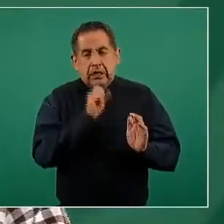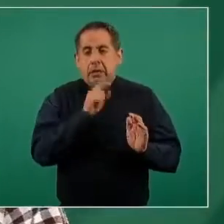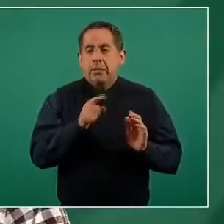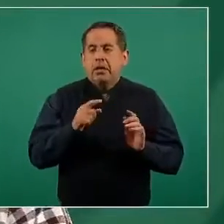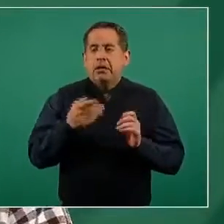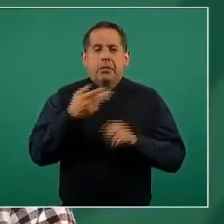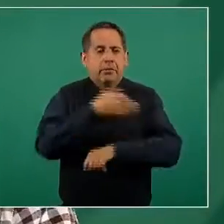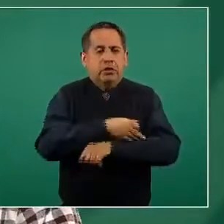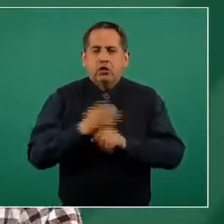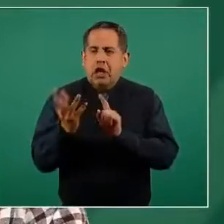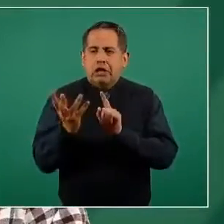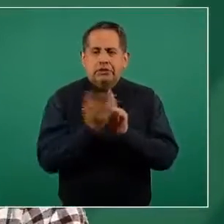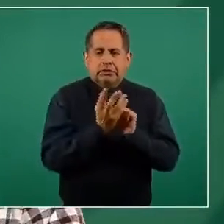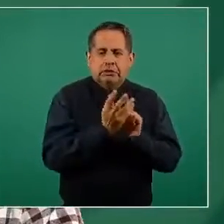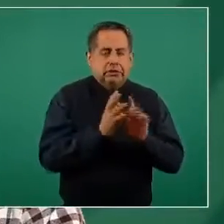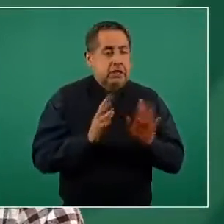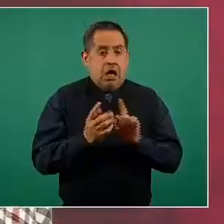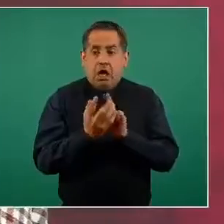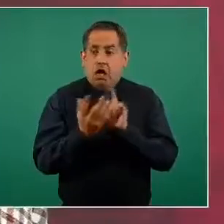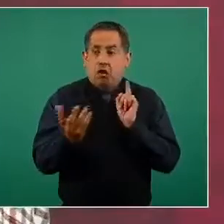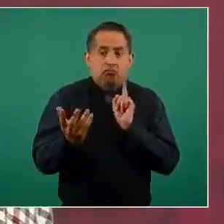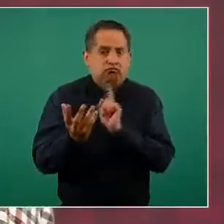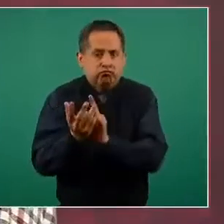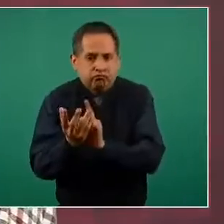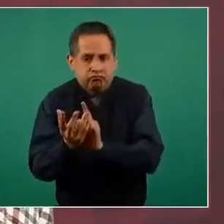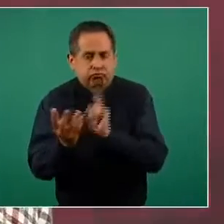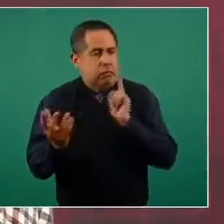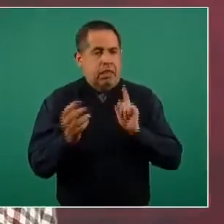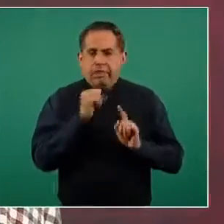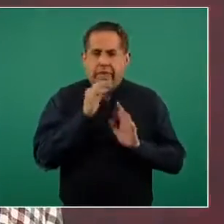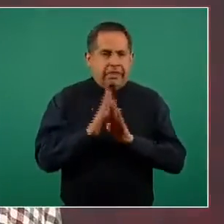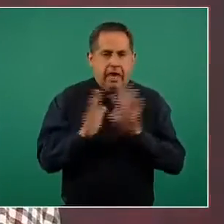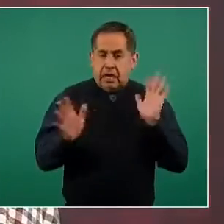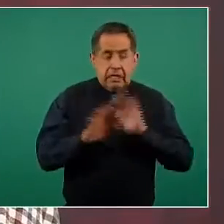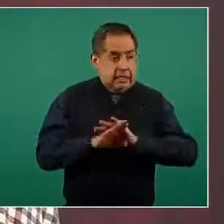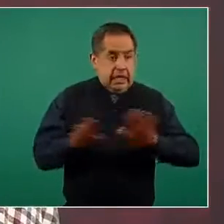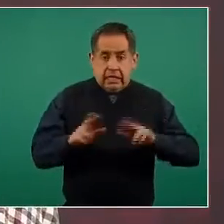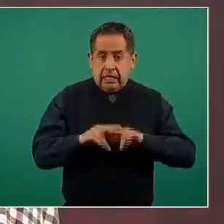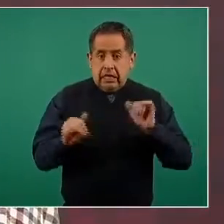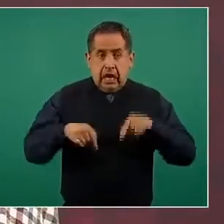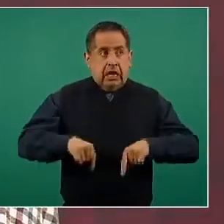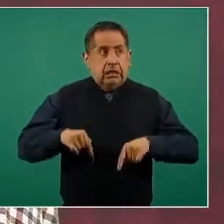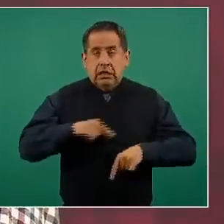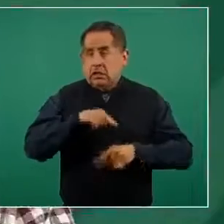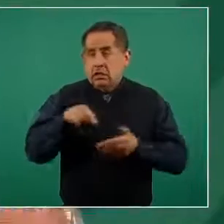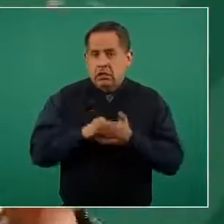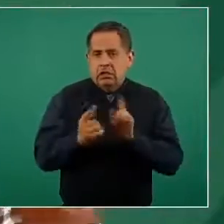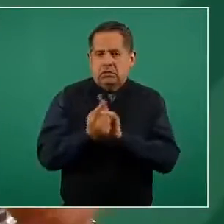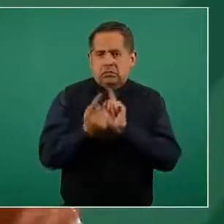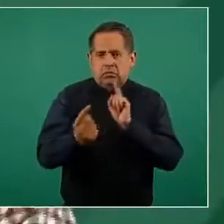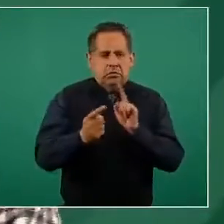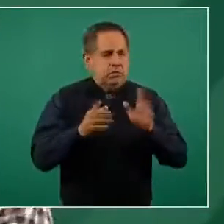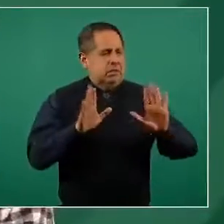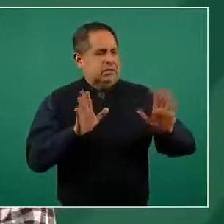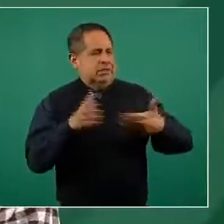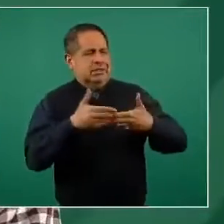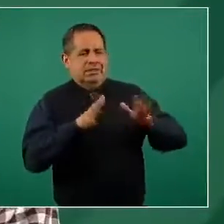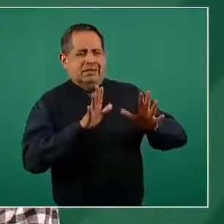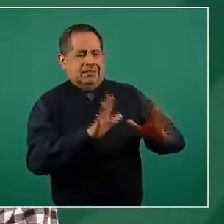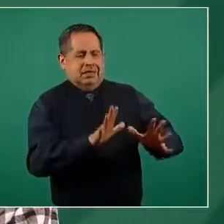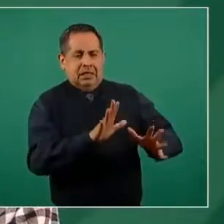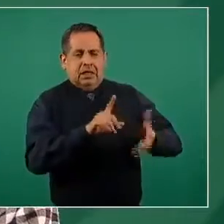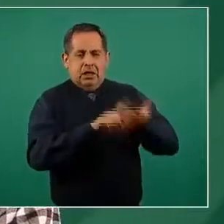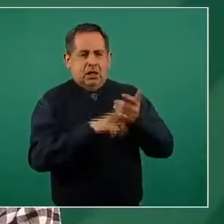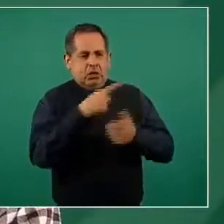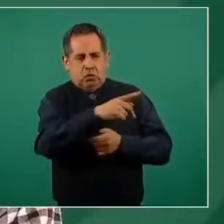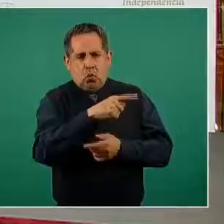quienes le circundan. Casi no ha interactuado con nadie aquí en el Palacio Nacional, se ha mantenido en la sección que